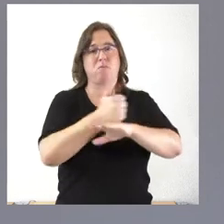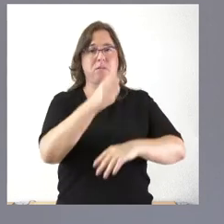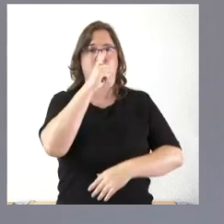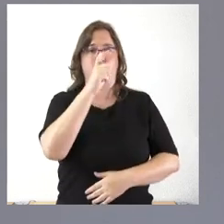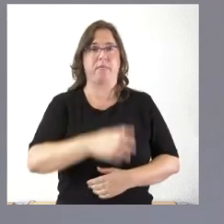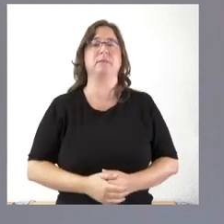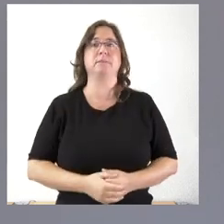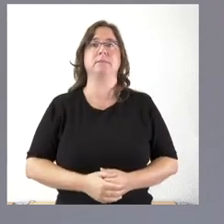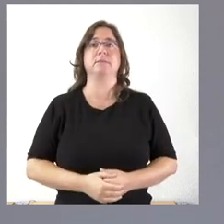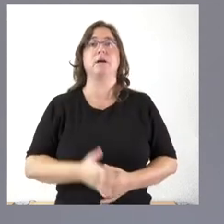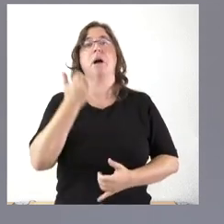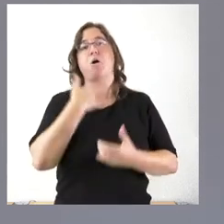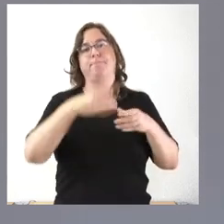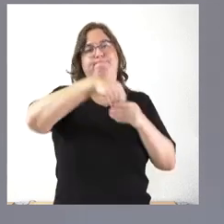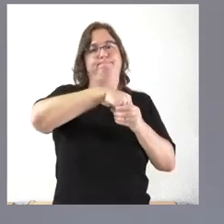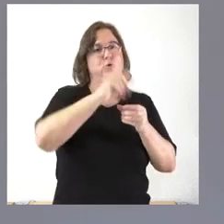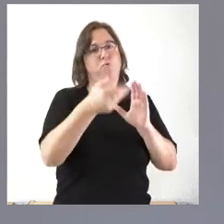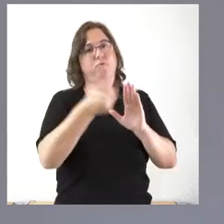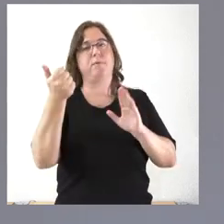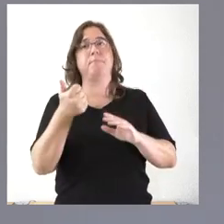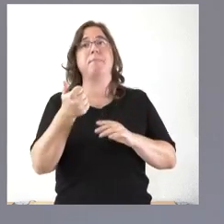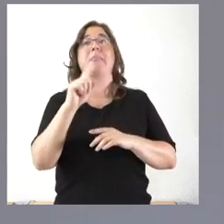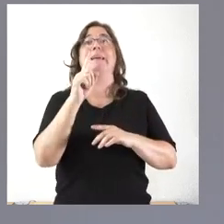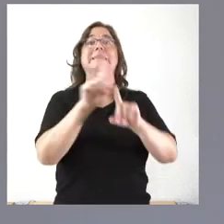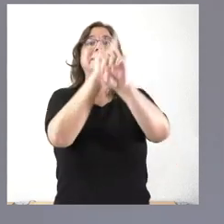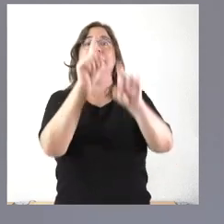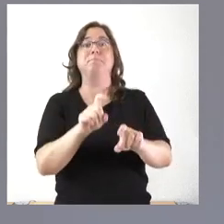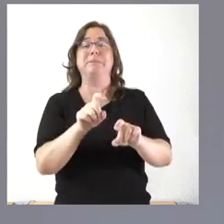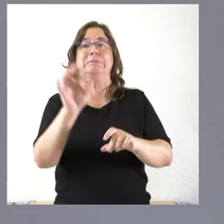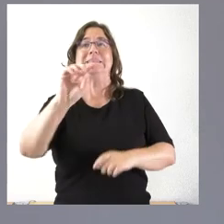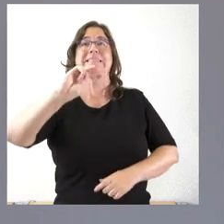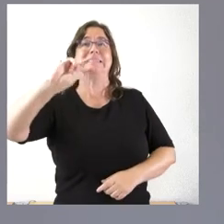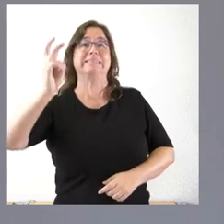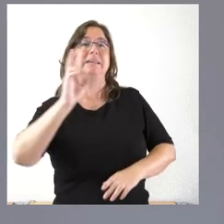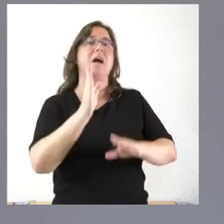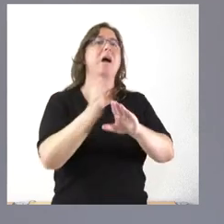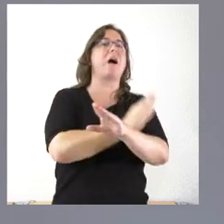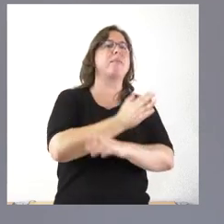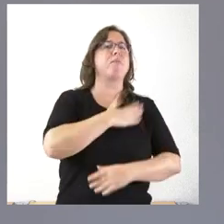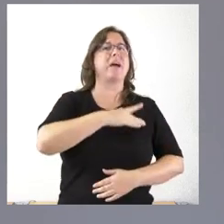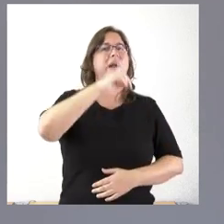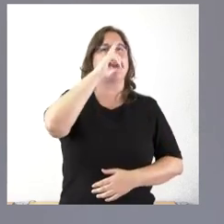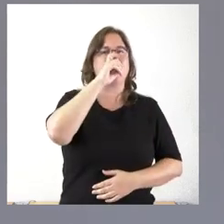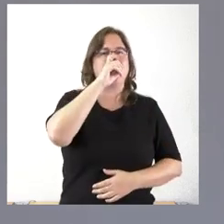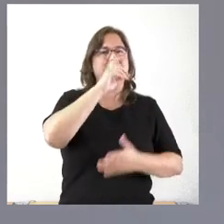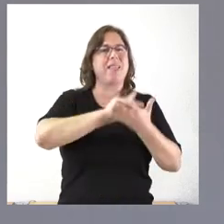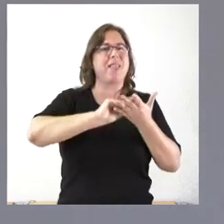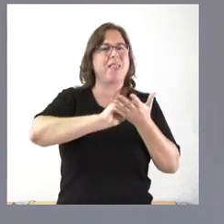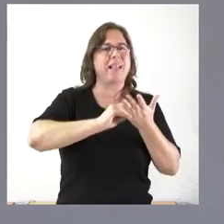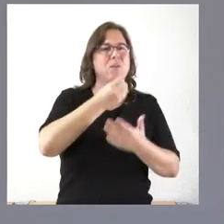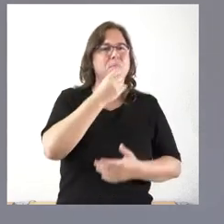tanto, ya no forma parte del mismo. Sí, antes de pasar a las preguntas de las provincias, si nos podría recordar, porque antes no se ha entendido mal el dato, en